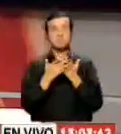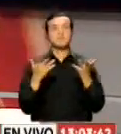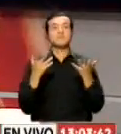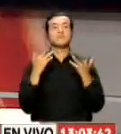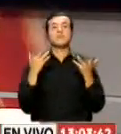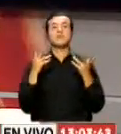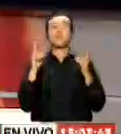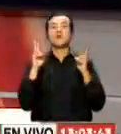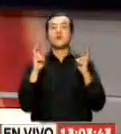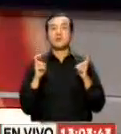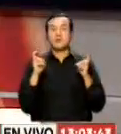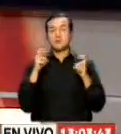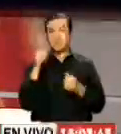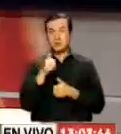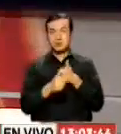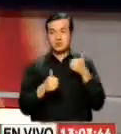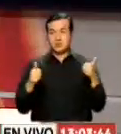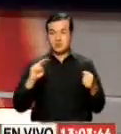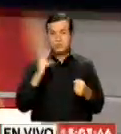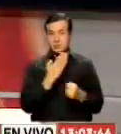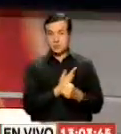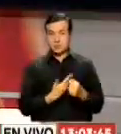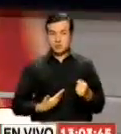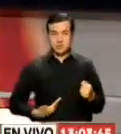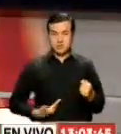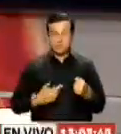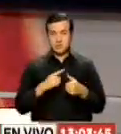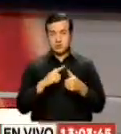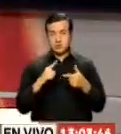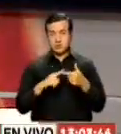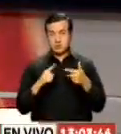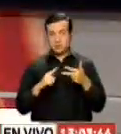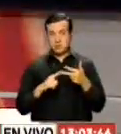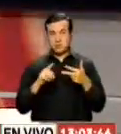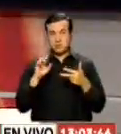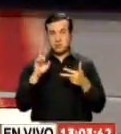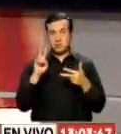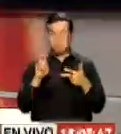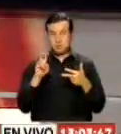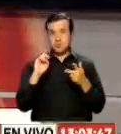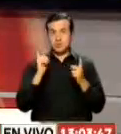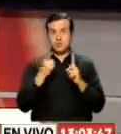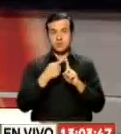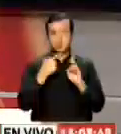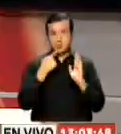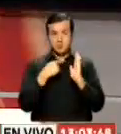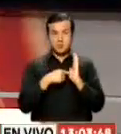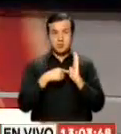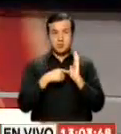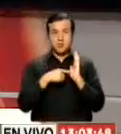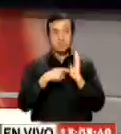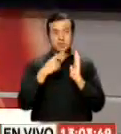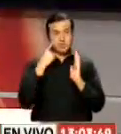habla sobre los candidatos a la vicepresidencia de la República. Uno de ellos